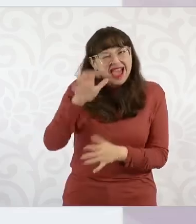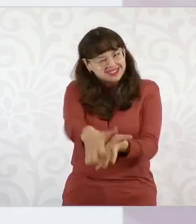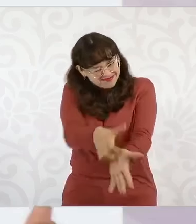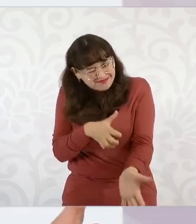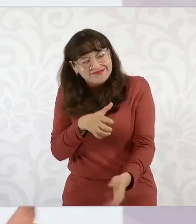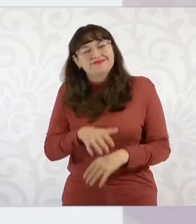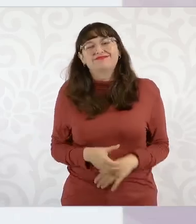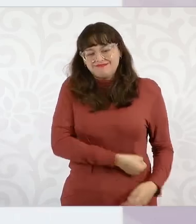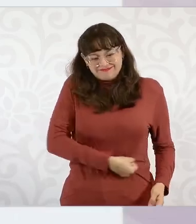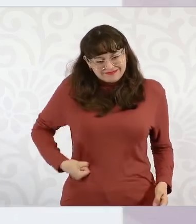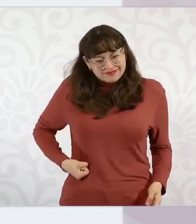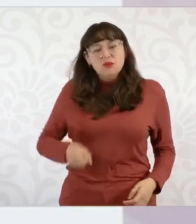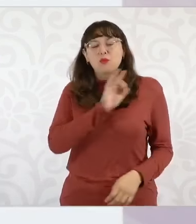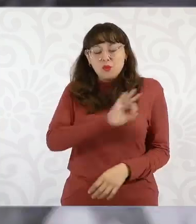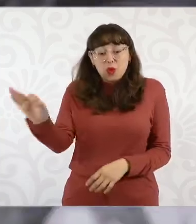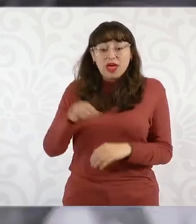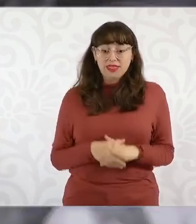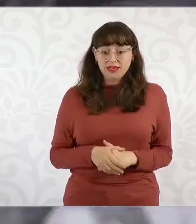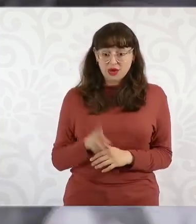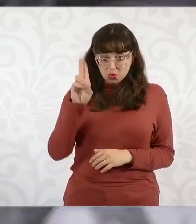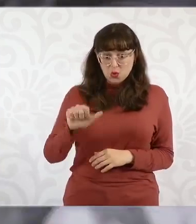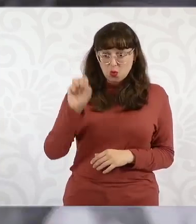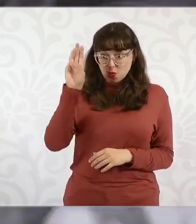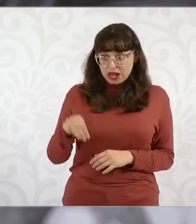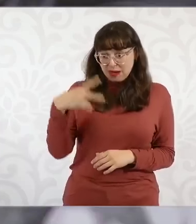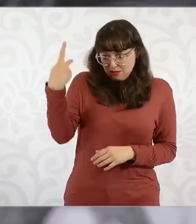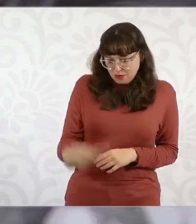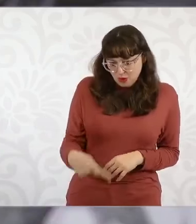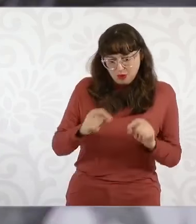Y la UNAM, que es la Universidad de la Nación,